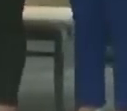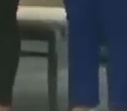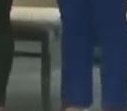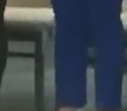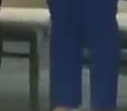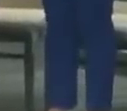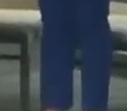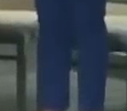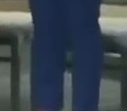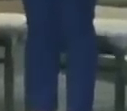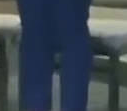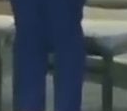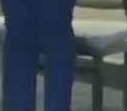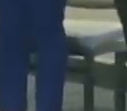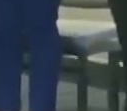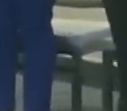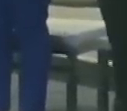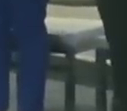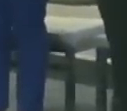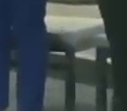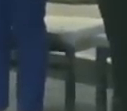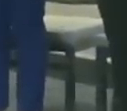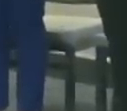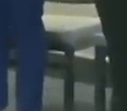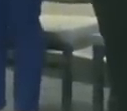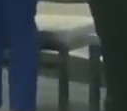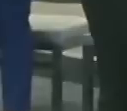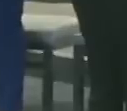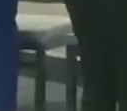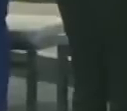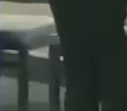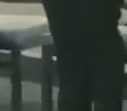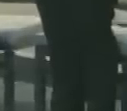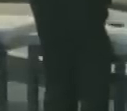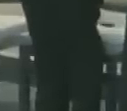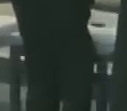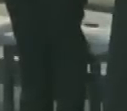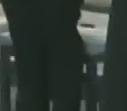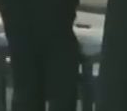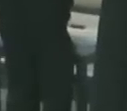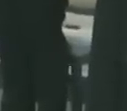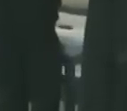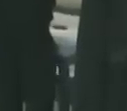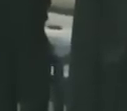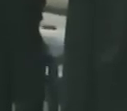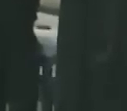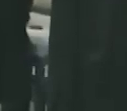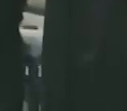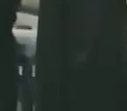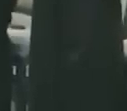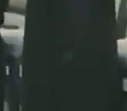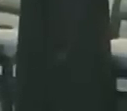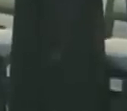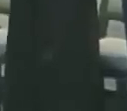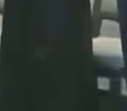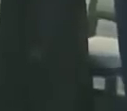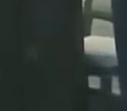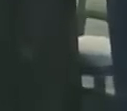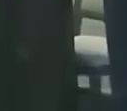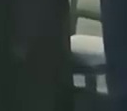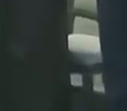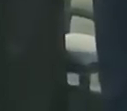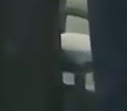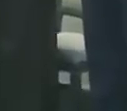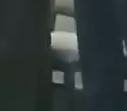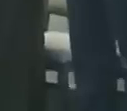las delegaciones para dar sus impresiones de lo que ha sido este importante acto que se desarrolla en Ciudad de México el día de